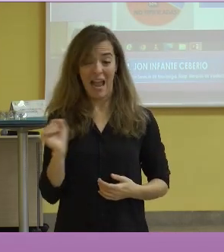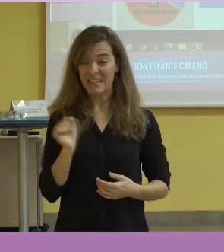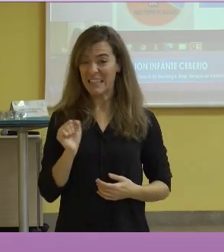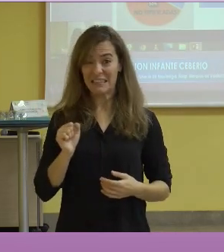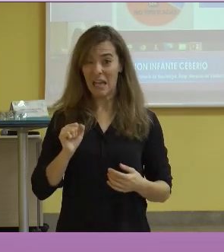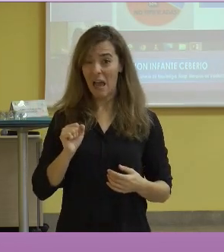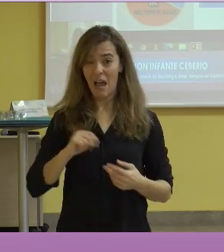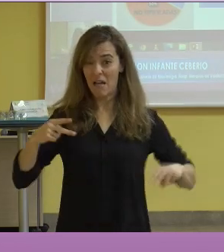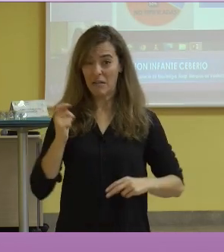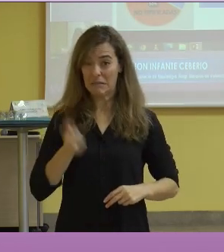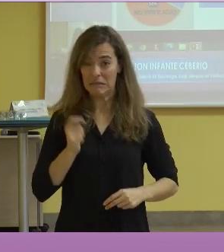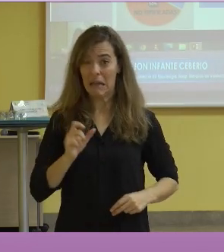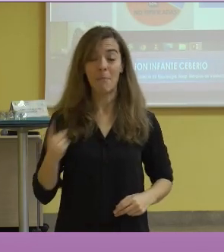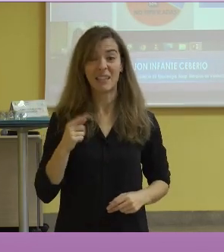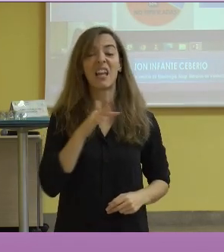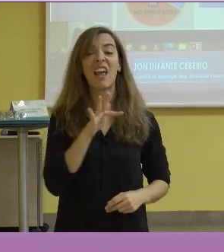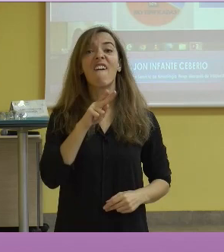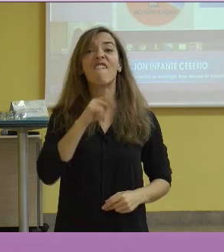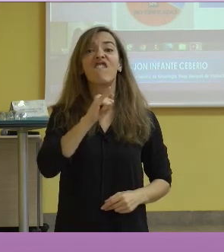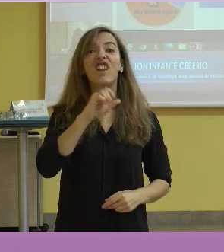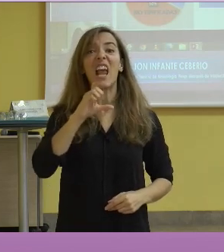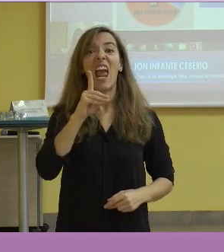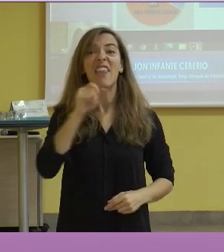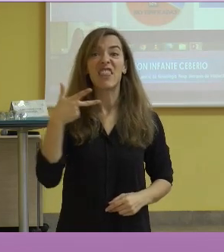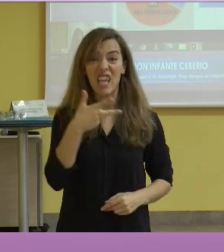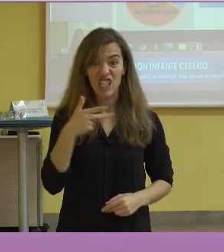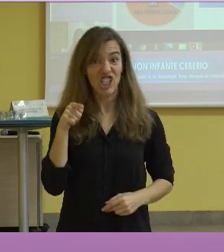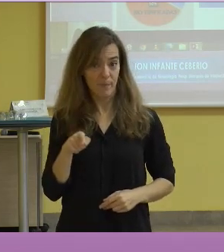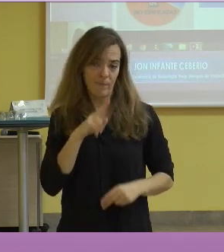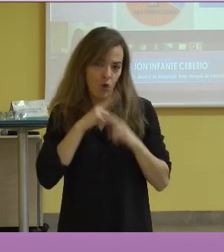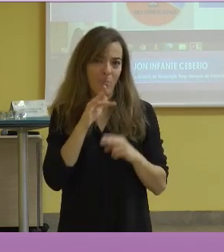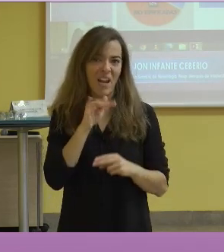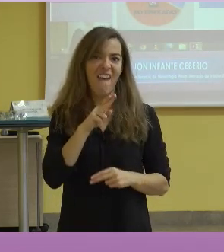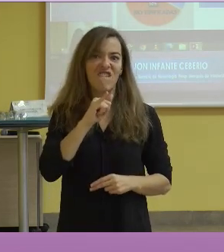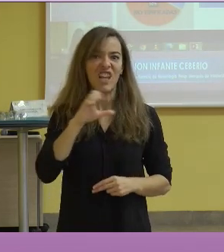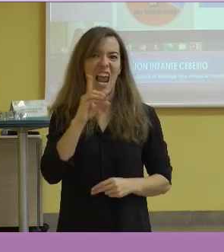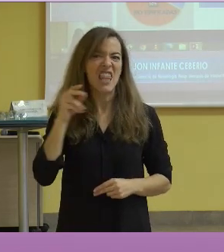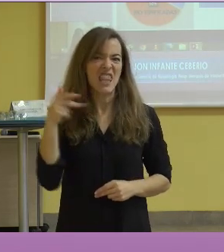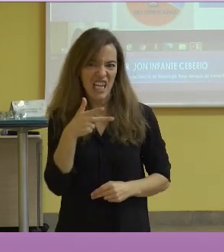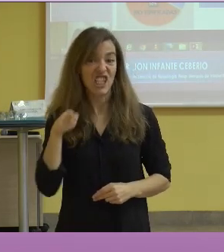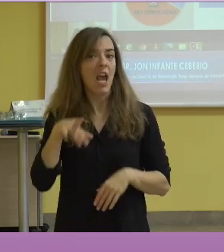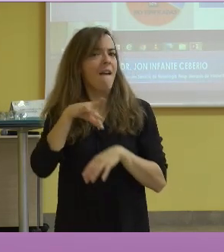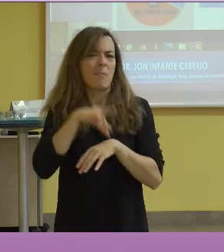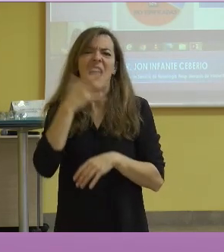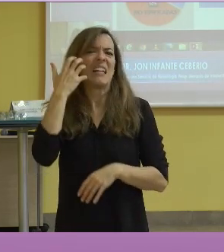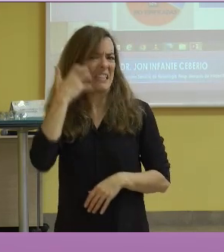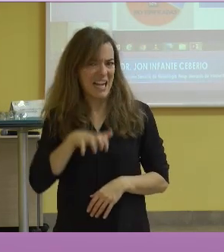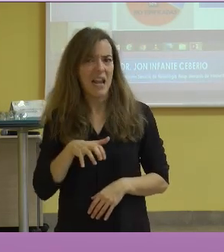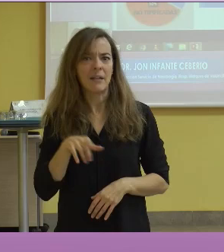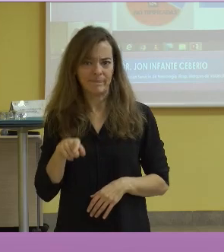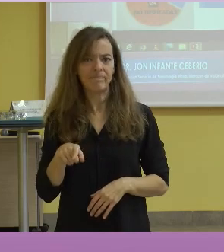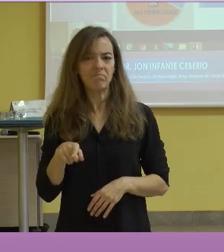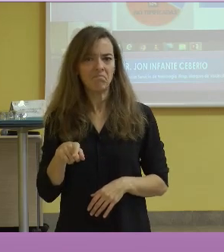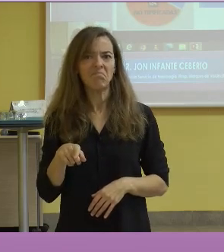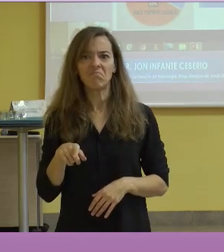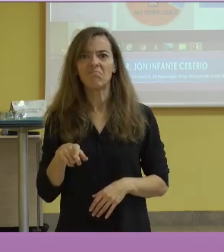frecuente, es la ataxia de Friedreich. La ataxia de Friedreich, bueno, pues es una enfermedad rara. Se estima que hay pues